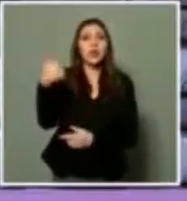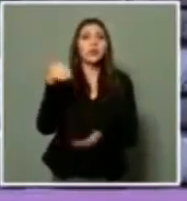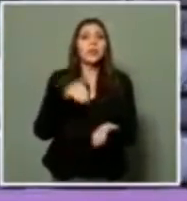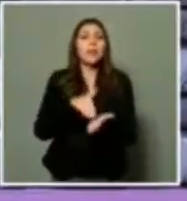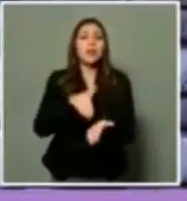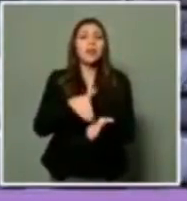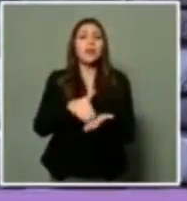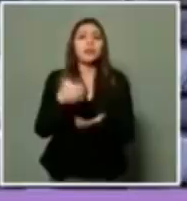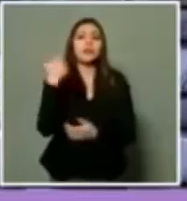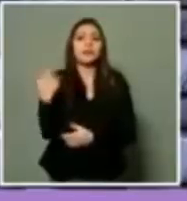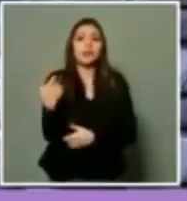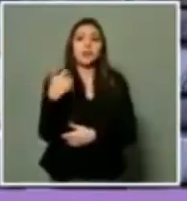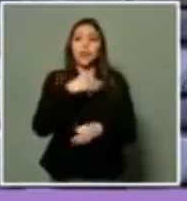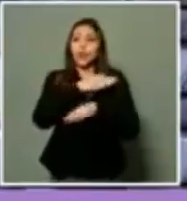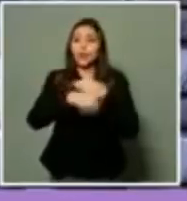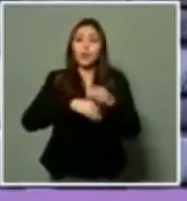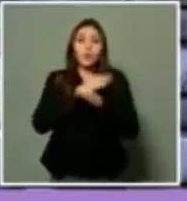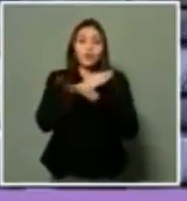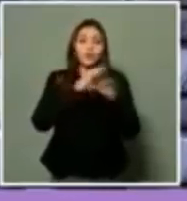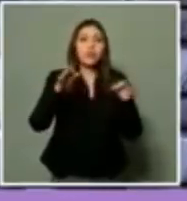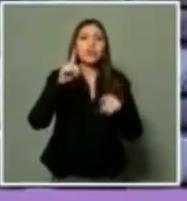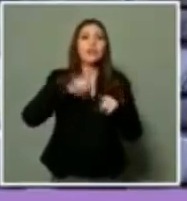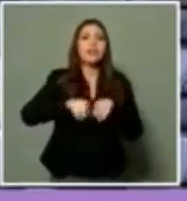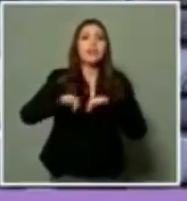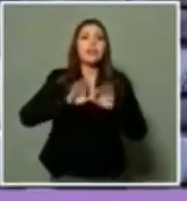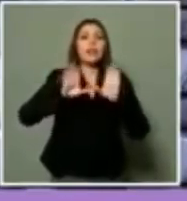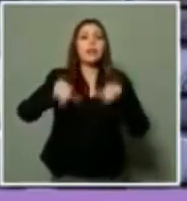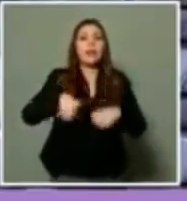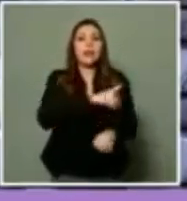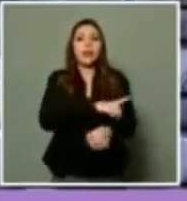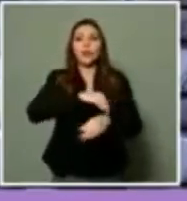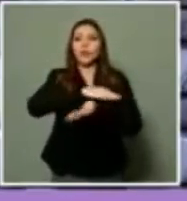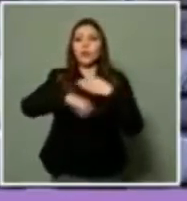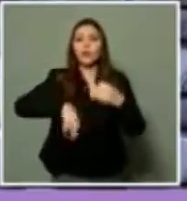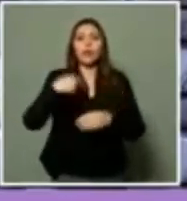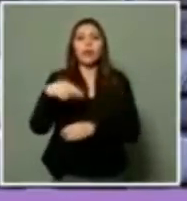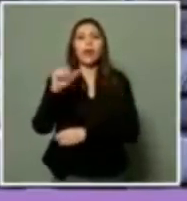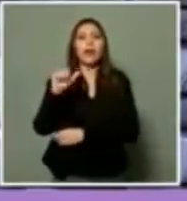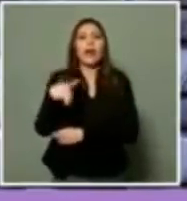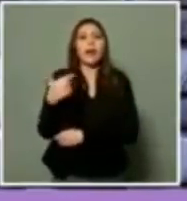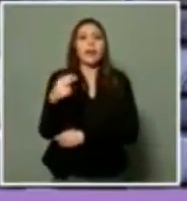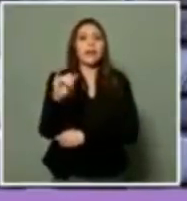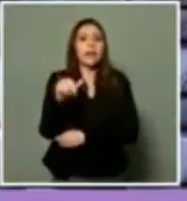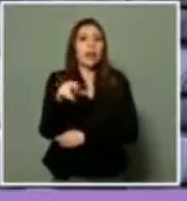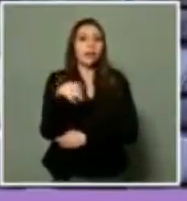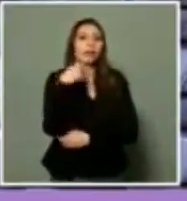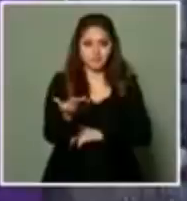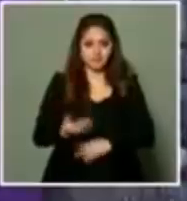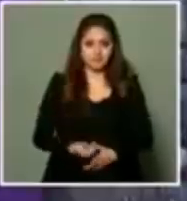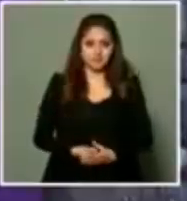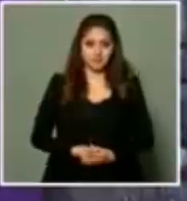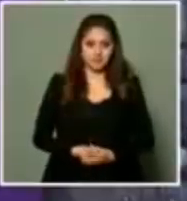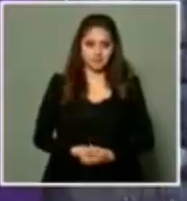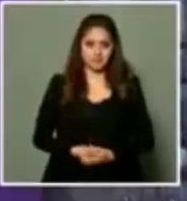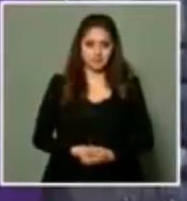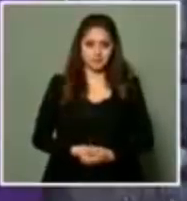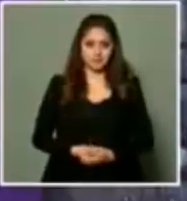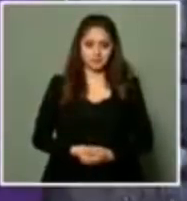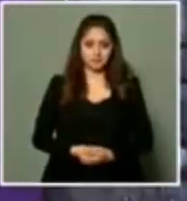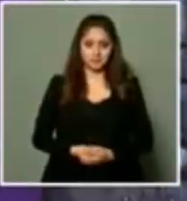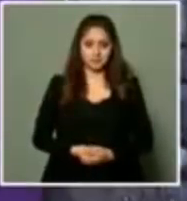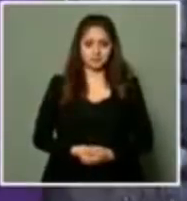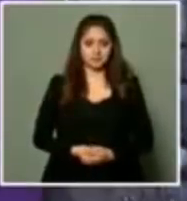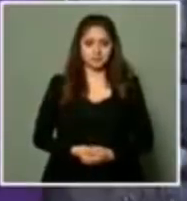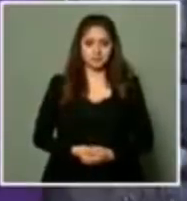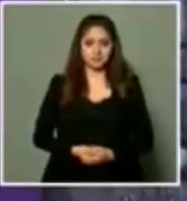información está en mis redes sociales de toda la nómina de la delegación. Todos con apellido Anguiano, todos con tus apellidos son tus familias. Los